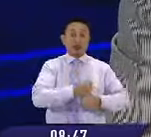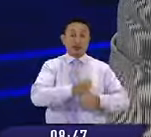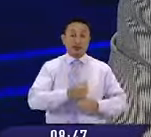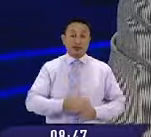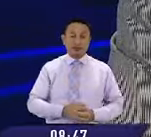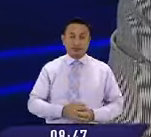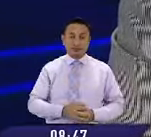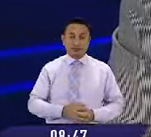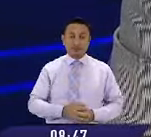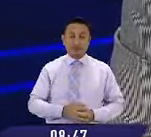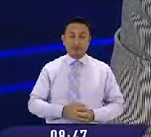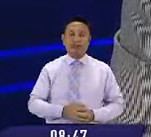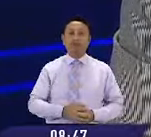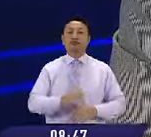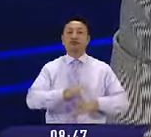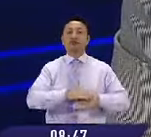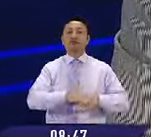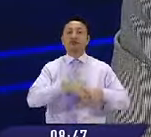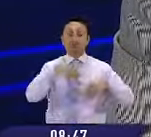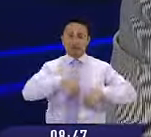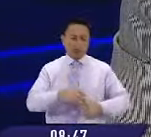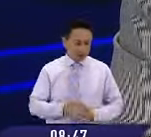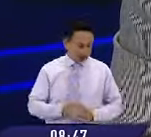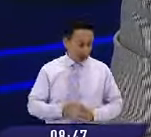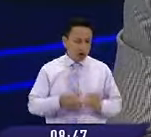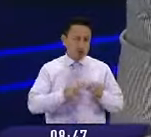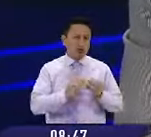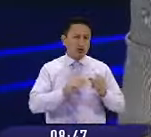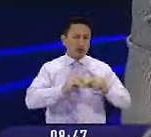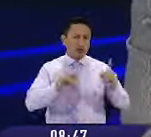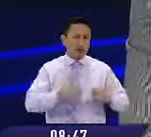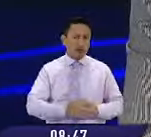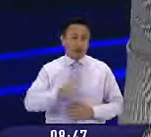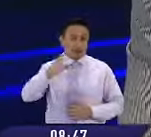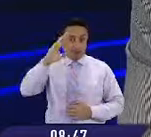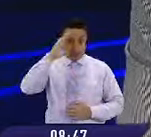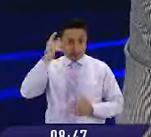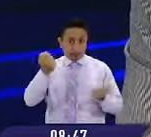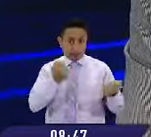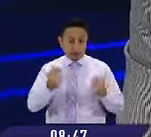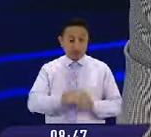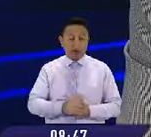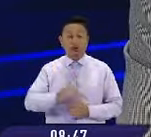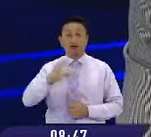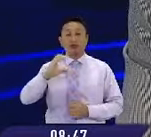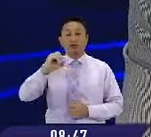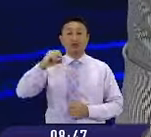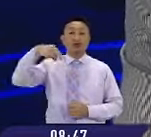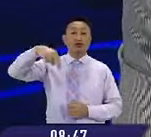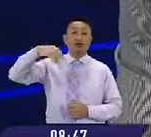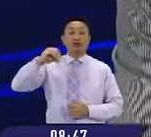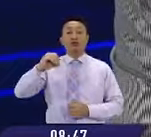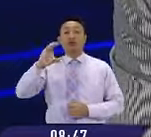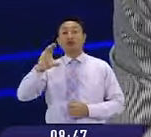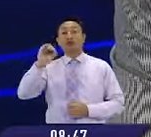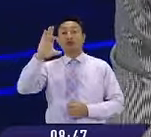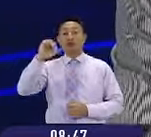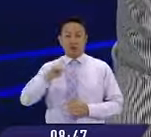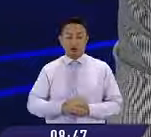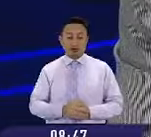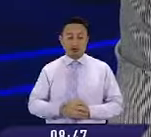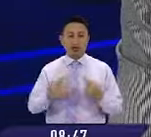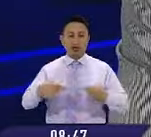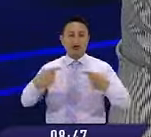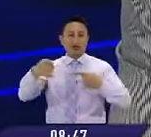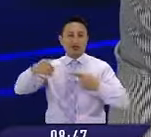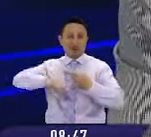en consecuencia por inconsistencias, fue el resultado de un operativo policial en la parroquia de Conocoto, sur oriente de la ciudad de Quito. Los continuos